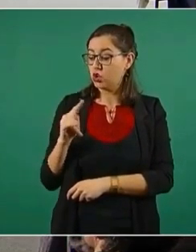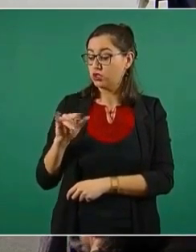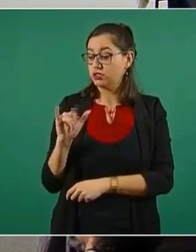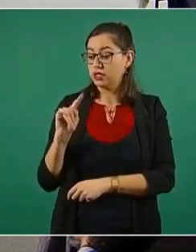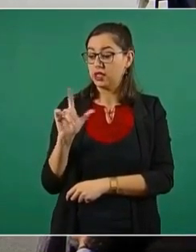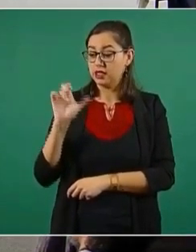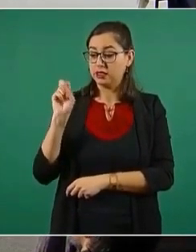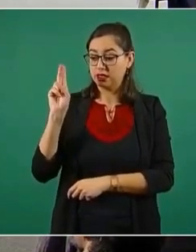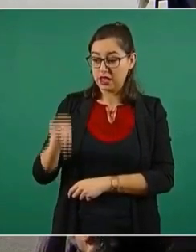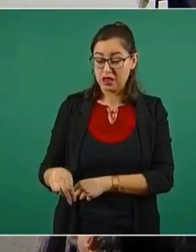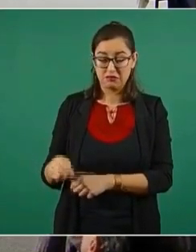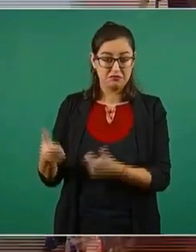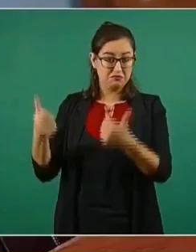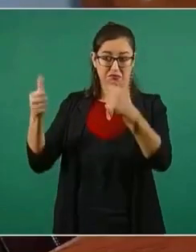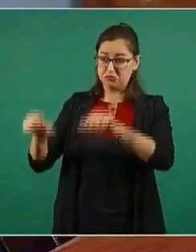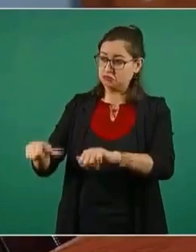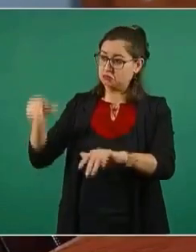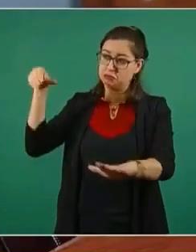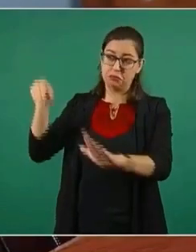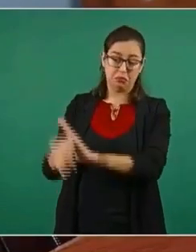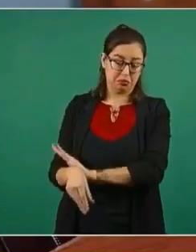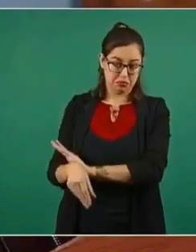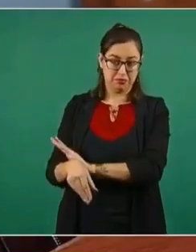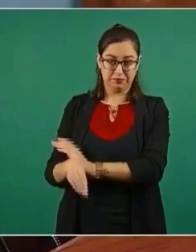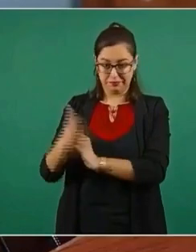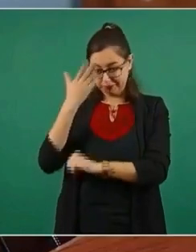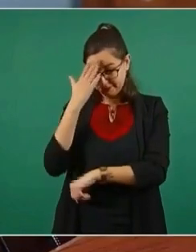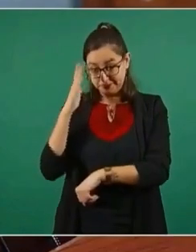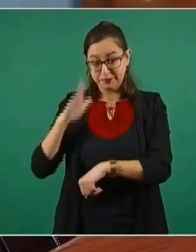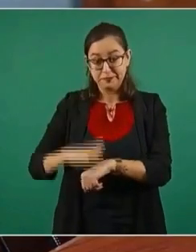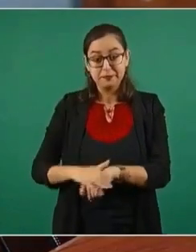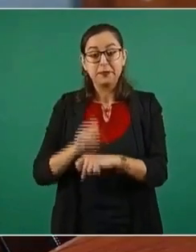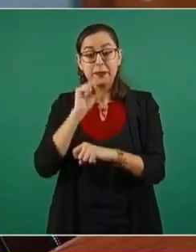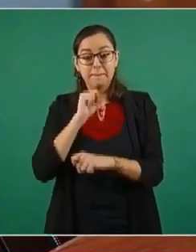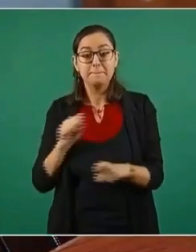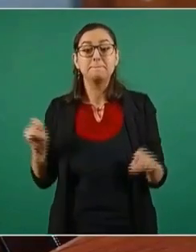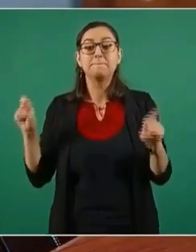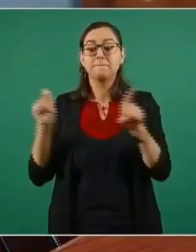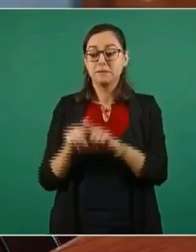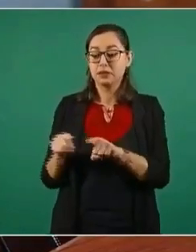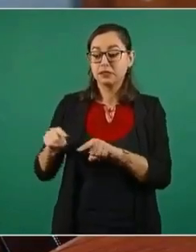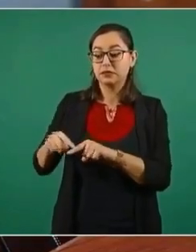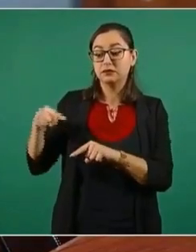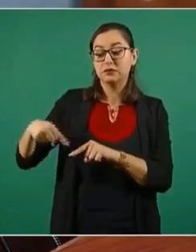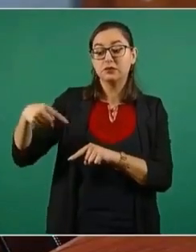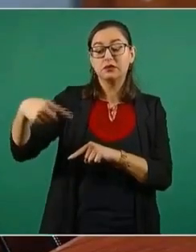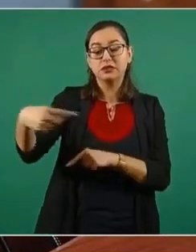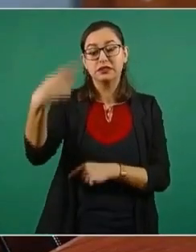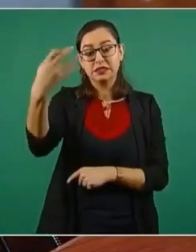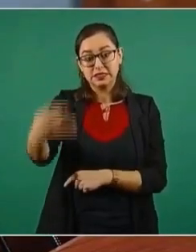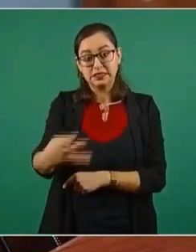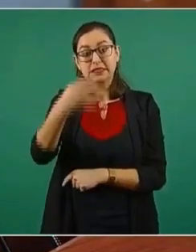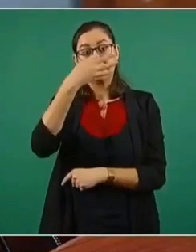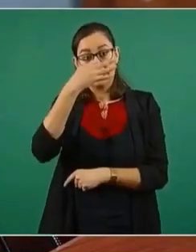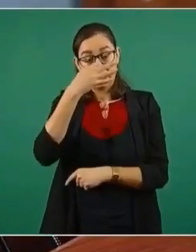de 3 años, México celebrará los primeros 200 años de su vida.